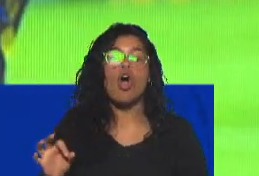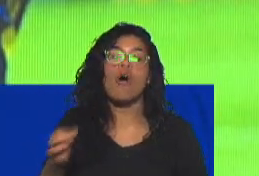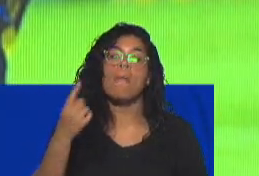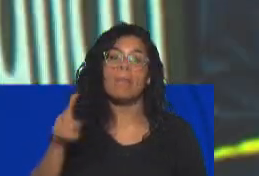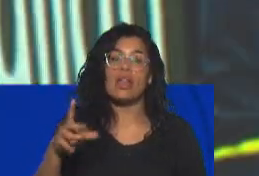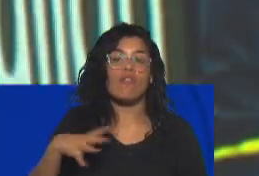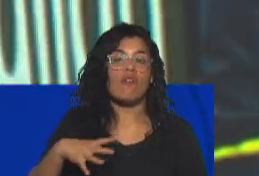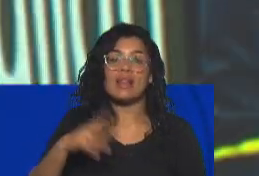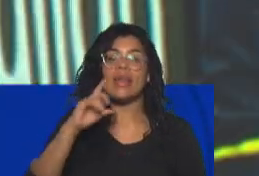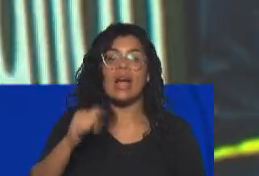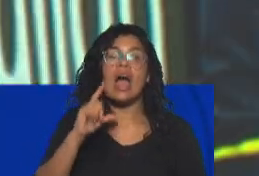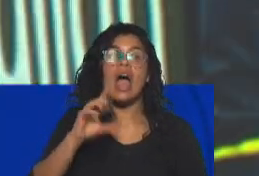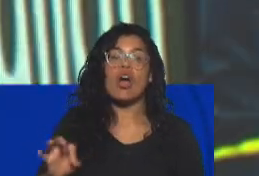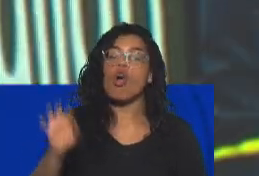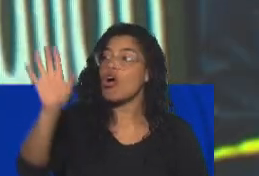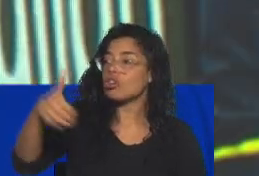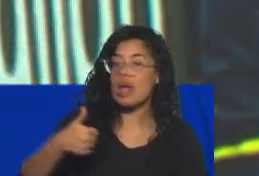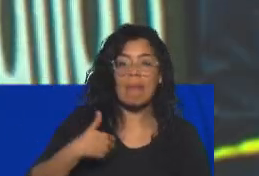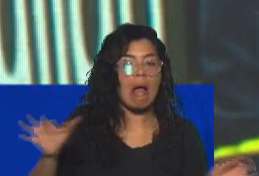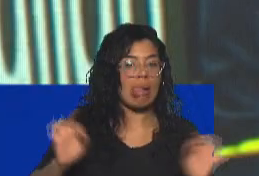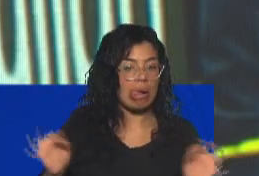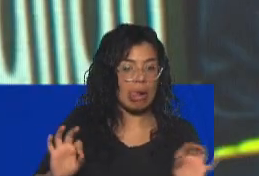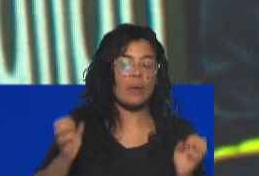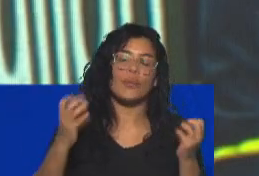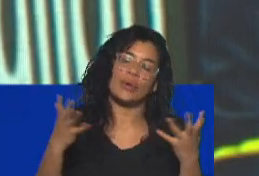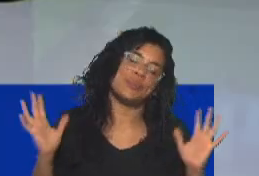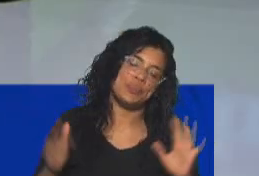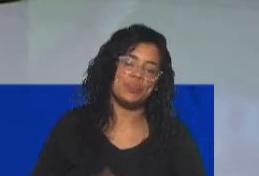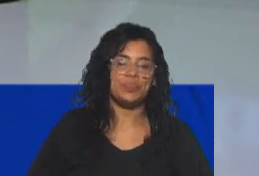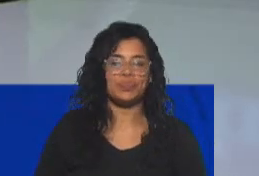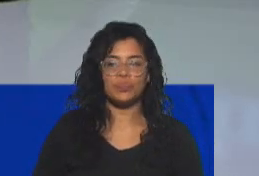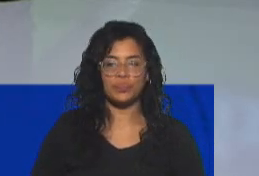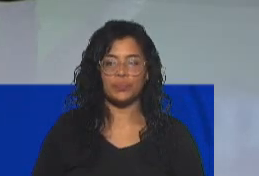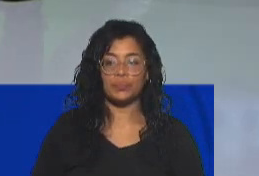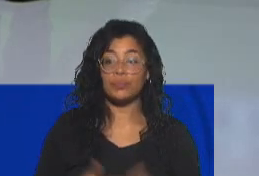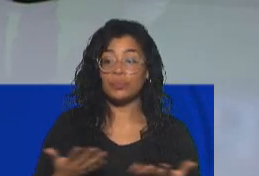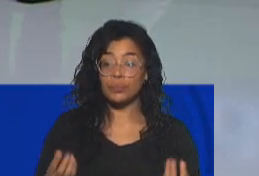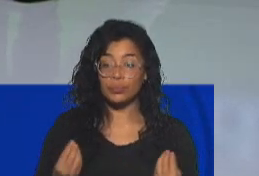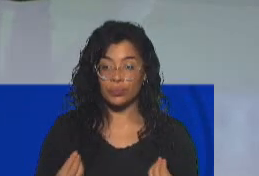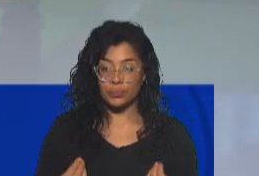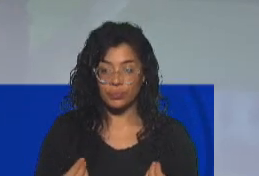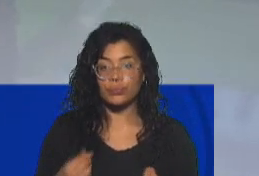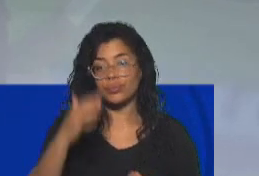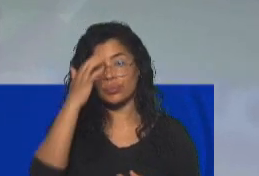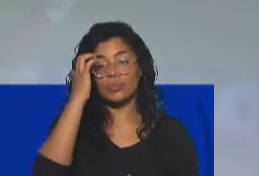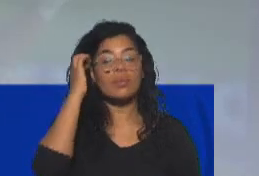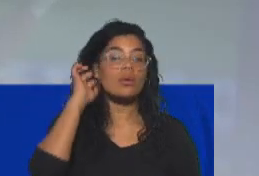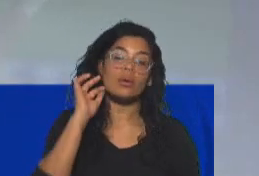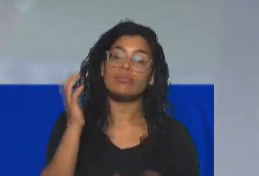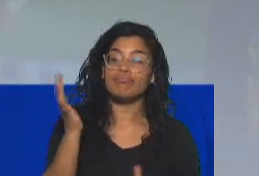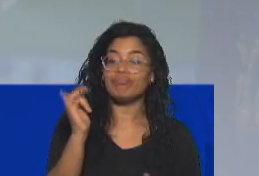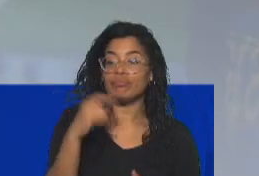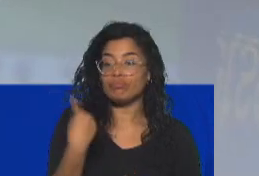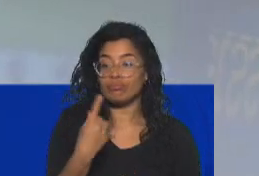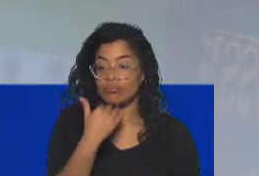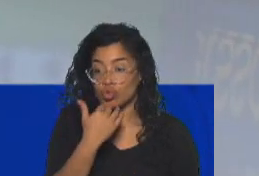de Boca. Claro, claro. Bueno, al menos esto es lo que dejó a la luz en cuanto a su declaración, ¿no? No sabemos